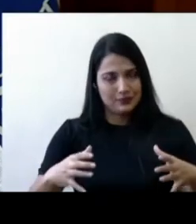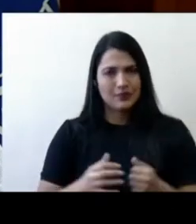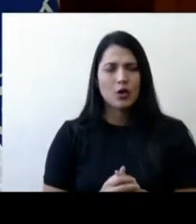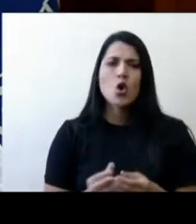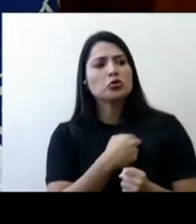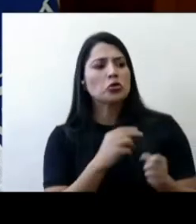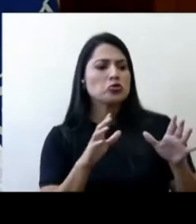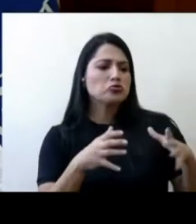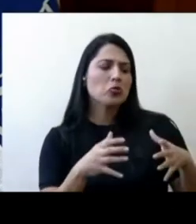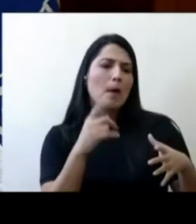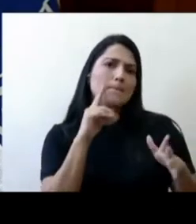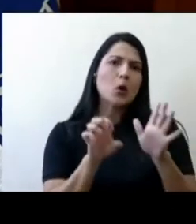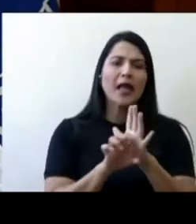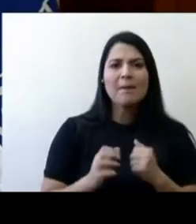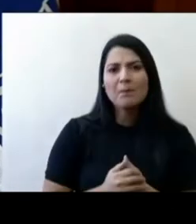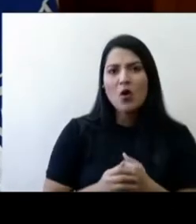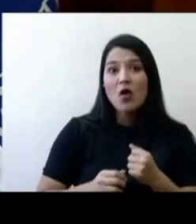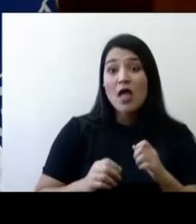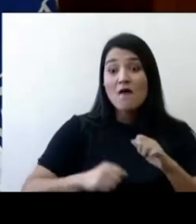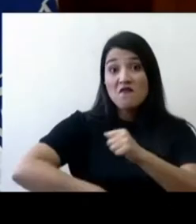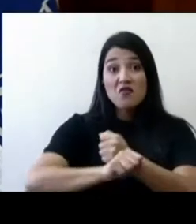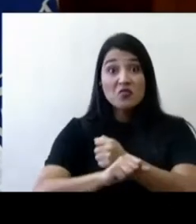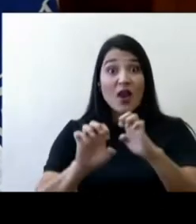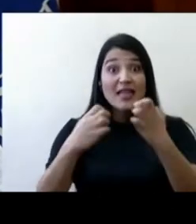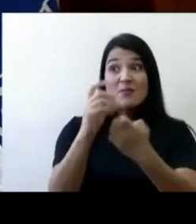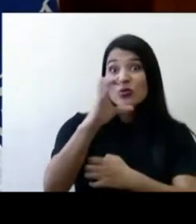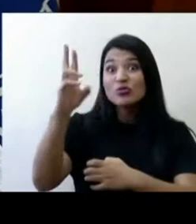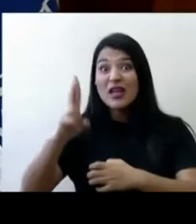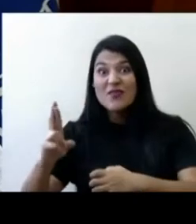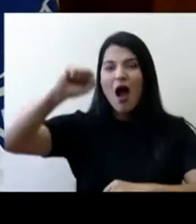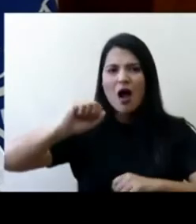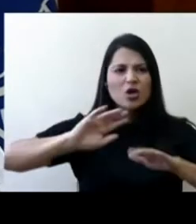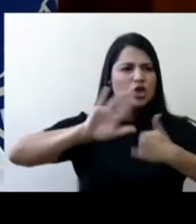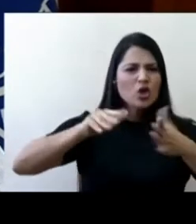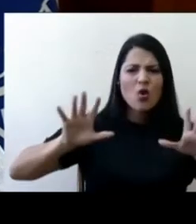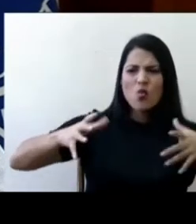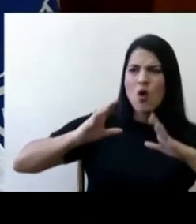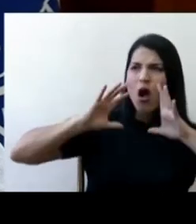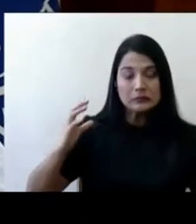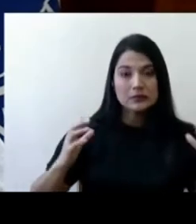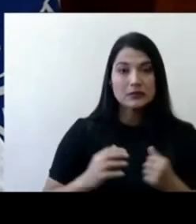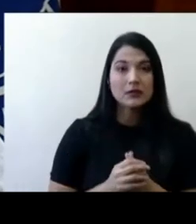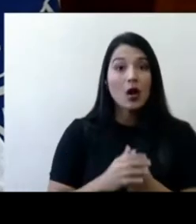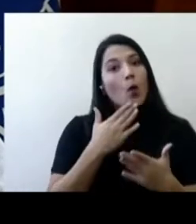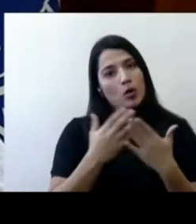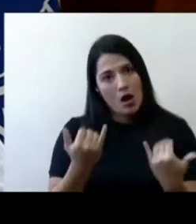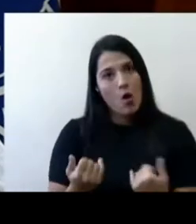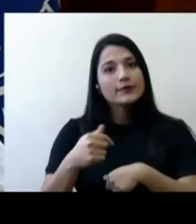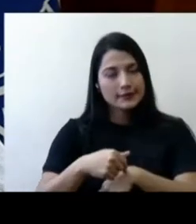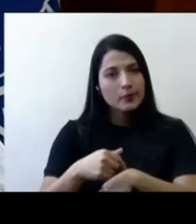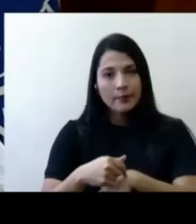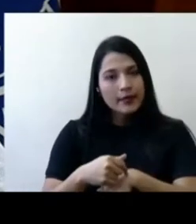Muchas veces nos unimos, por ejemplo, cuando está la selección jugando y hemos celebrado enormemente los éxitos de la selección de fútbol. Bueno, en este momento nos